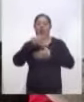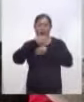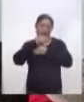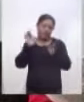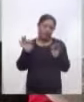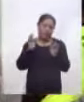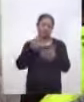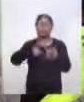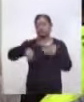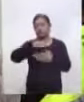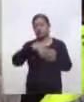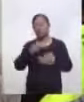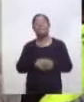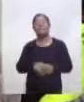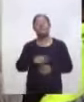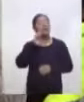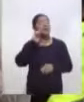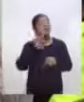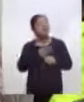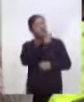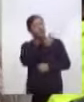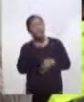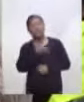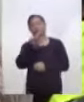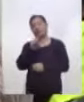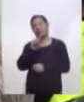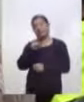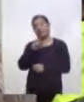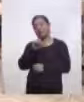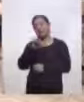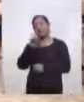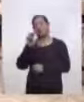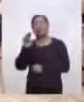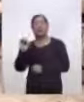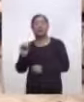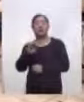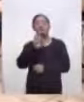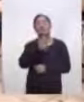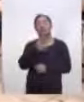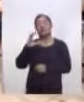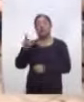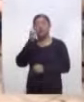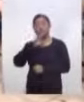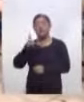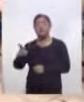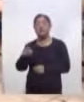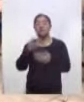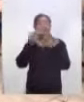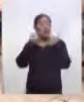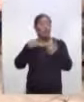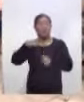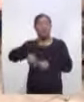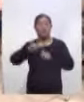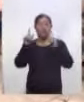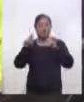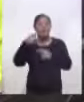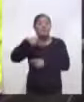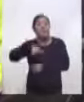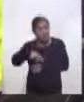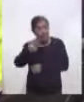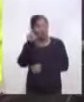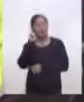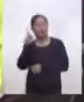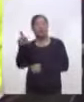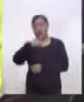Centro Regulador de Urgencias Médicas de Tlaxcala, Alejandro Garrido Calva, informó que la entidad no registra casos de COVID-19, sin embargo, las